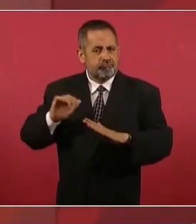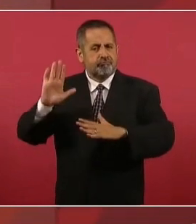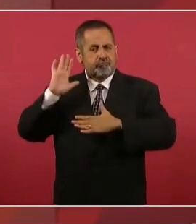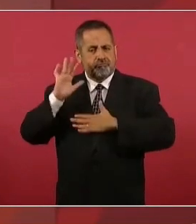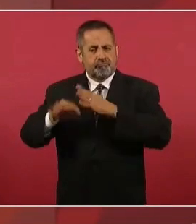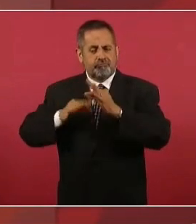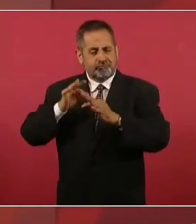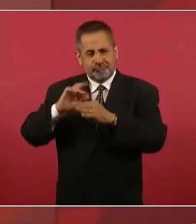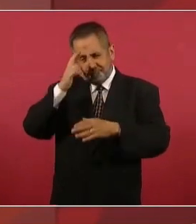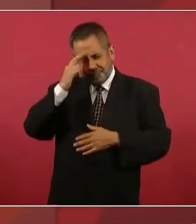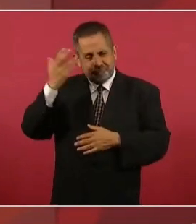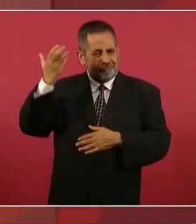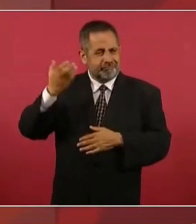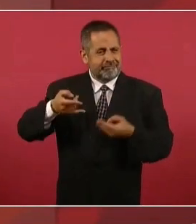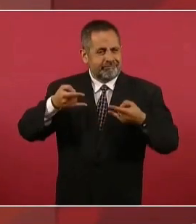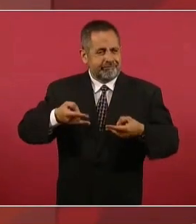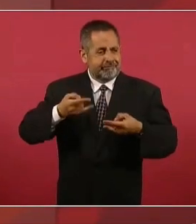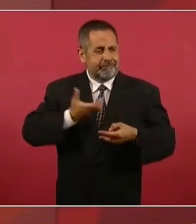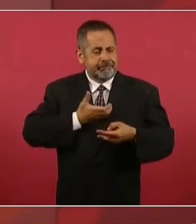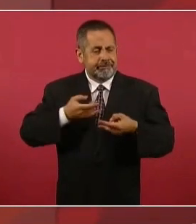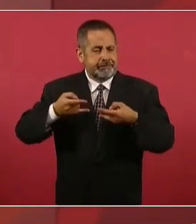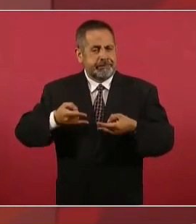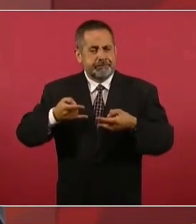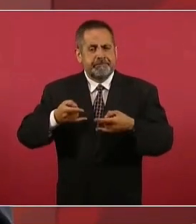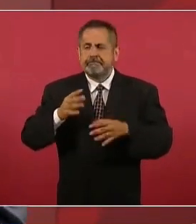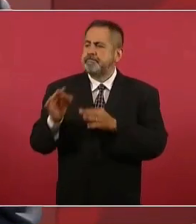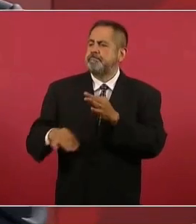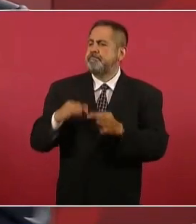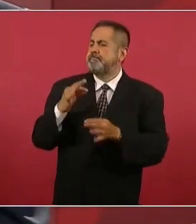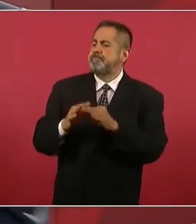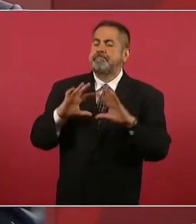en el Zócalo, había cumplido